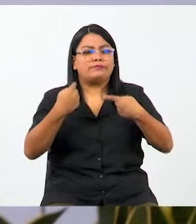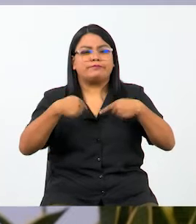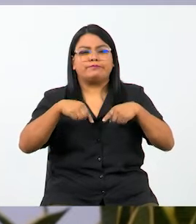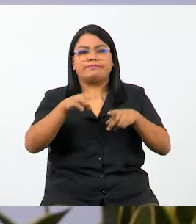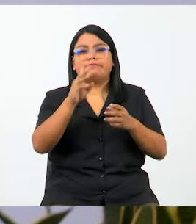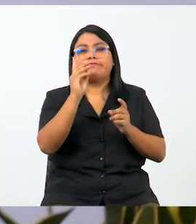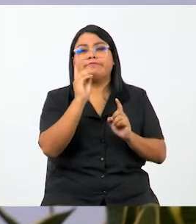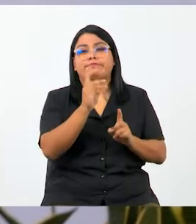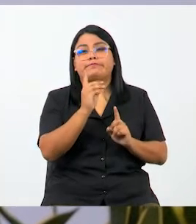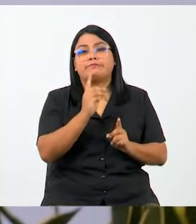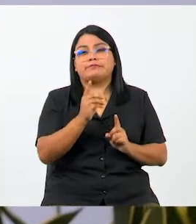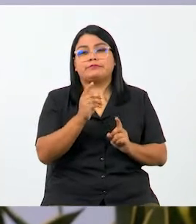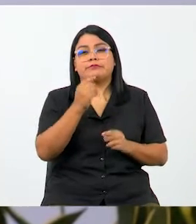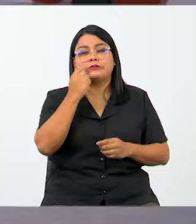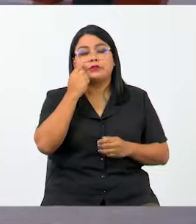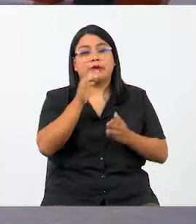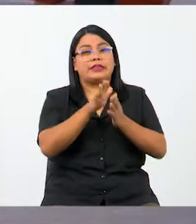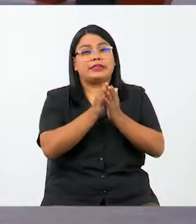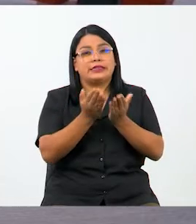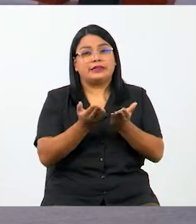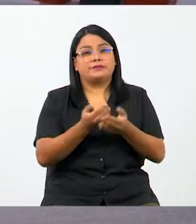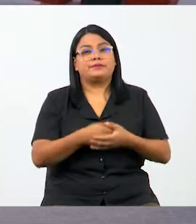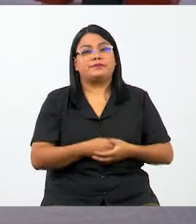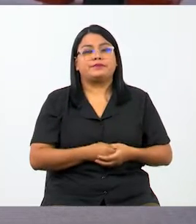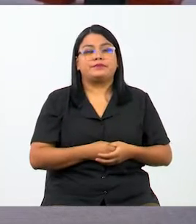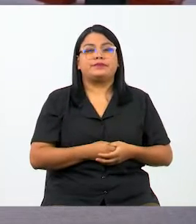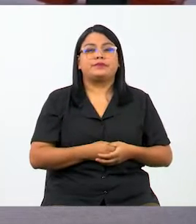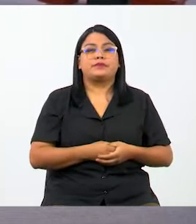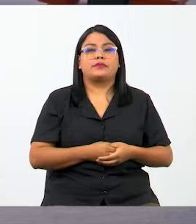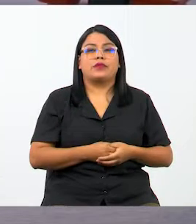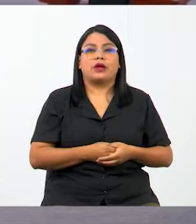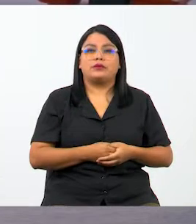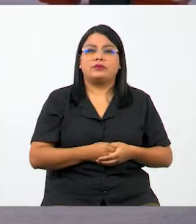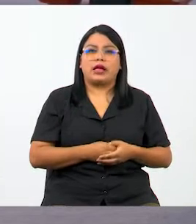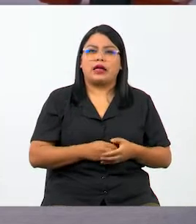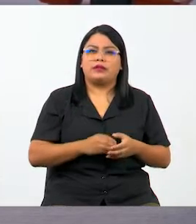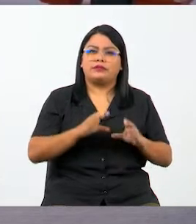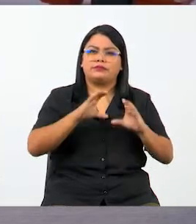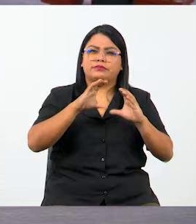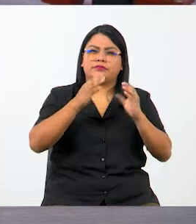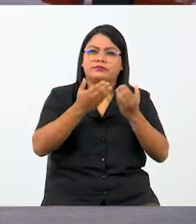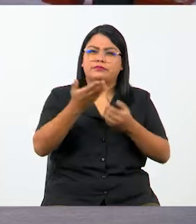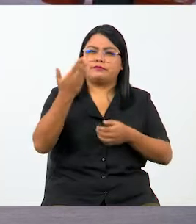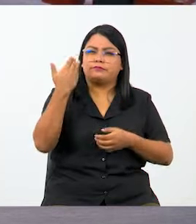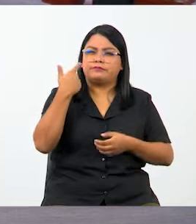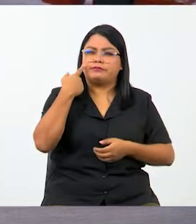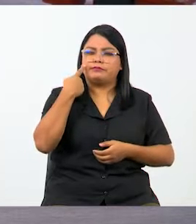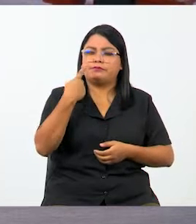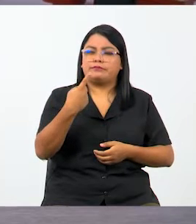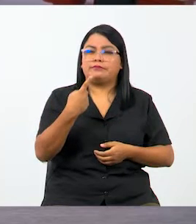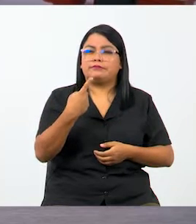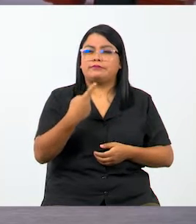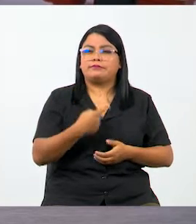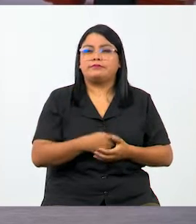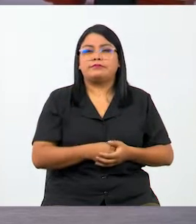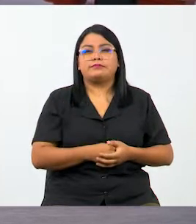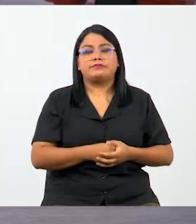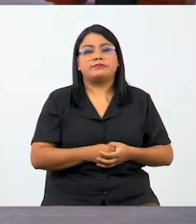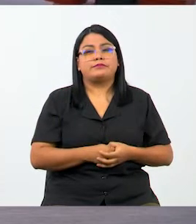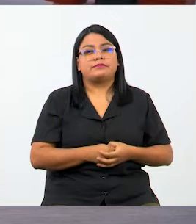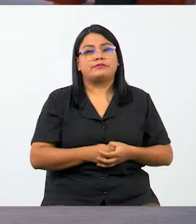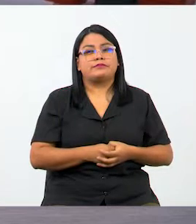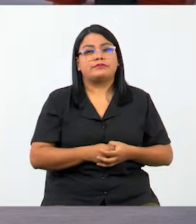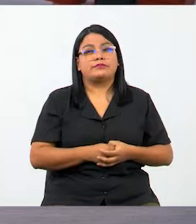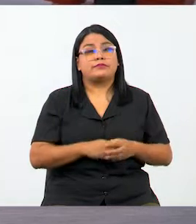de texto. Por cierto, en el webinar anterior donde se abordó el libro de texto, también tocábamos el tema de la